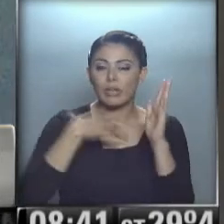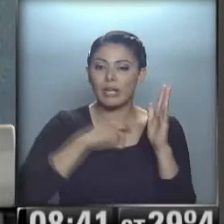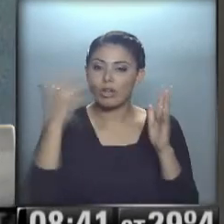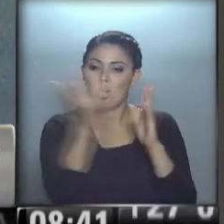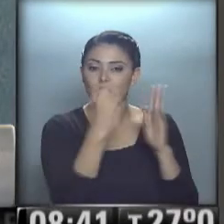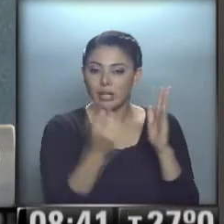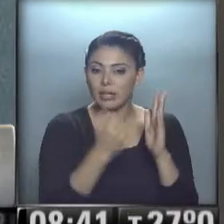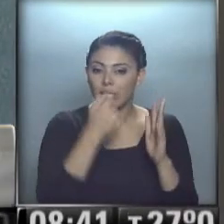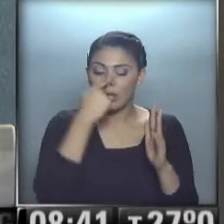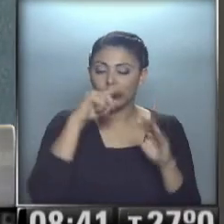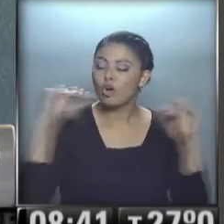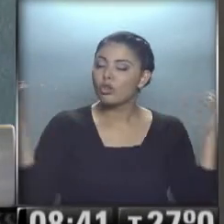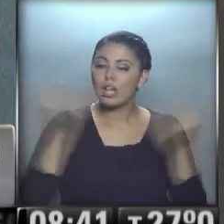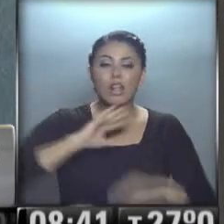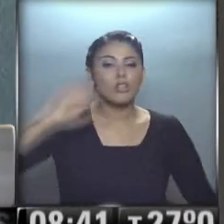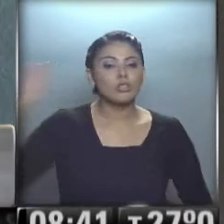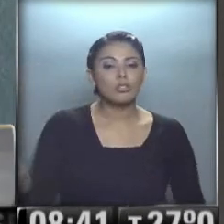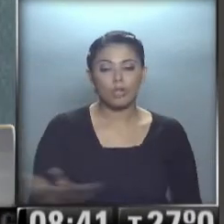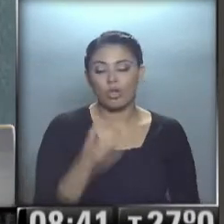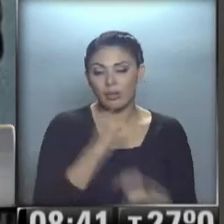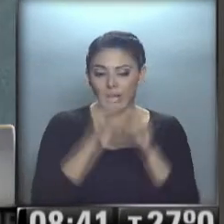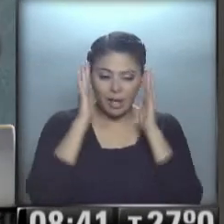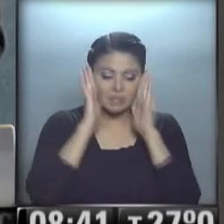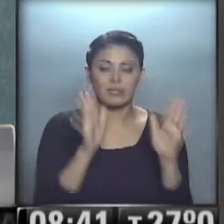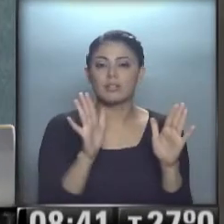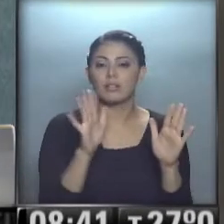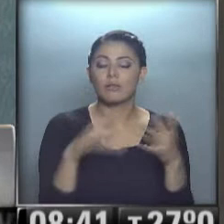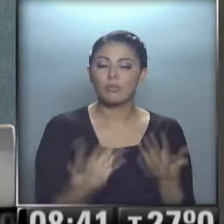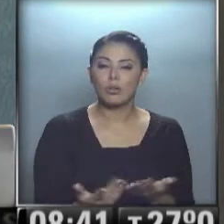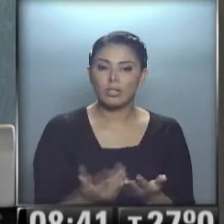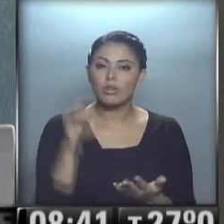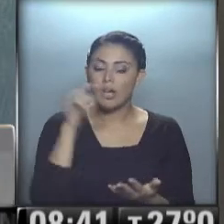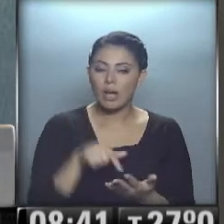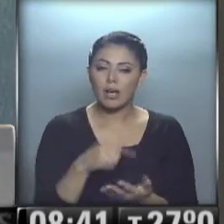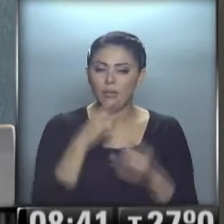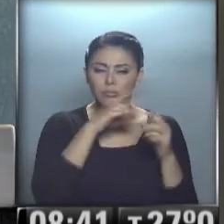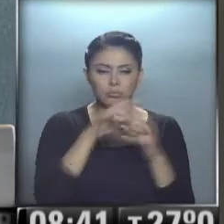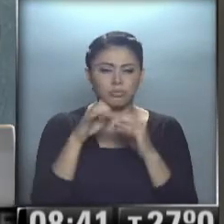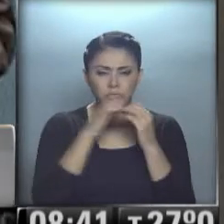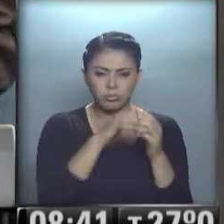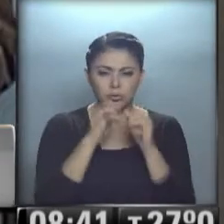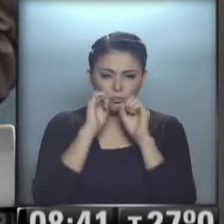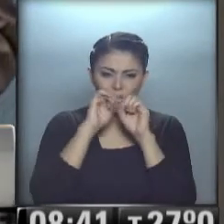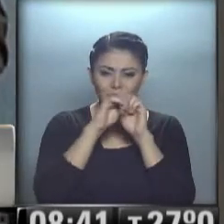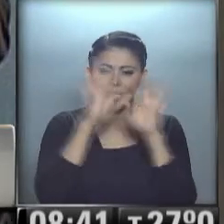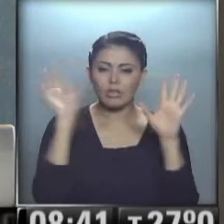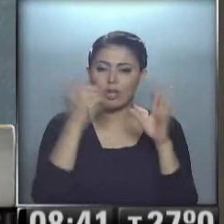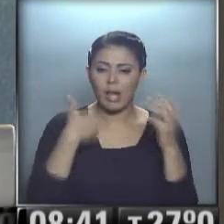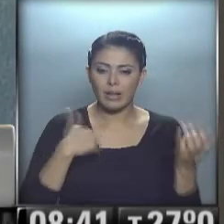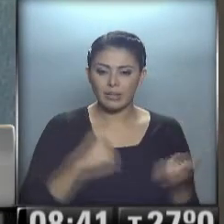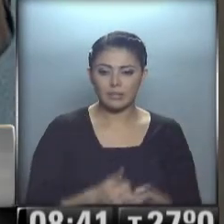en definitiva. Todo lo estamos haciendo en ese contexto. Por eso acá se ha dado un debate muy claro en la